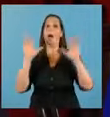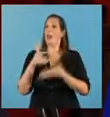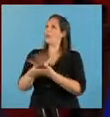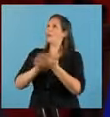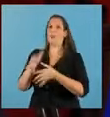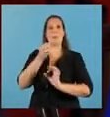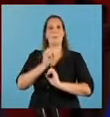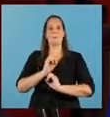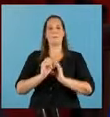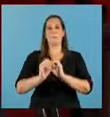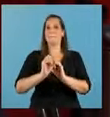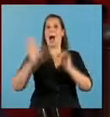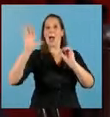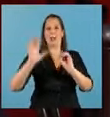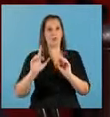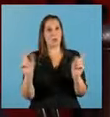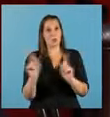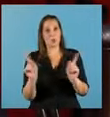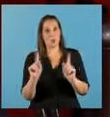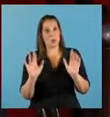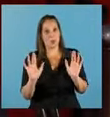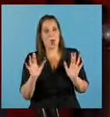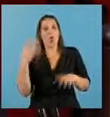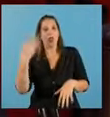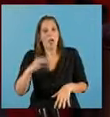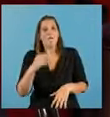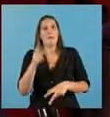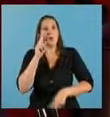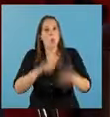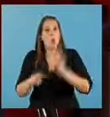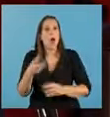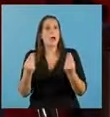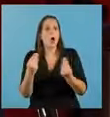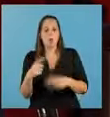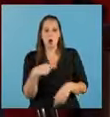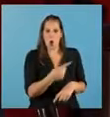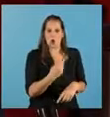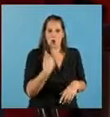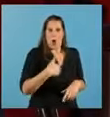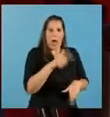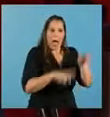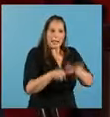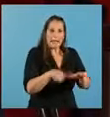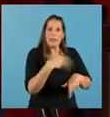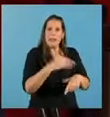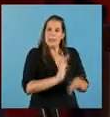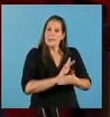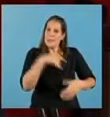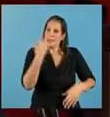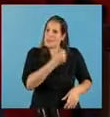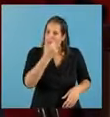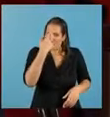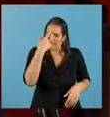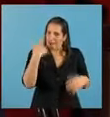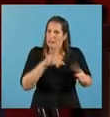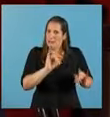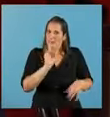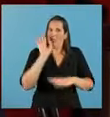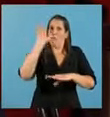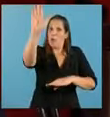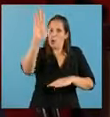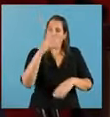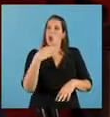nuestros intereses nacionales, no nos eximirá a nosotros, los argentinos, del desafío de concertar el futuro con